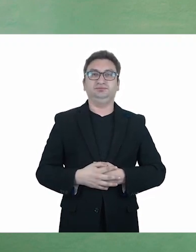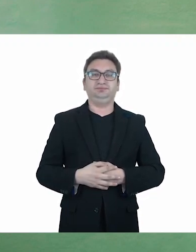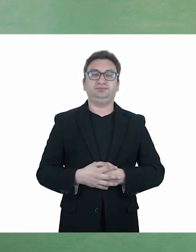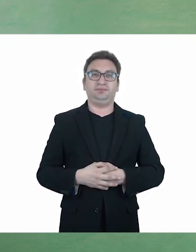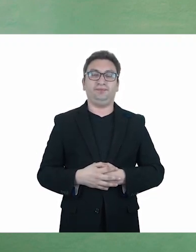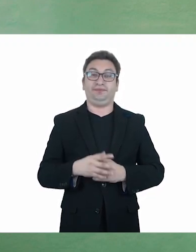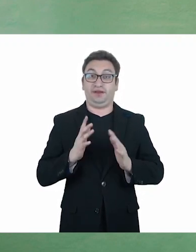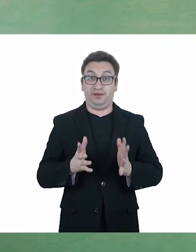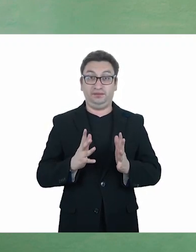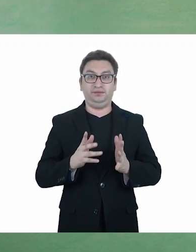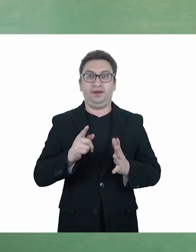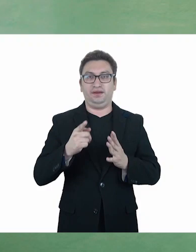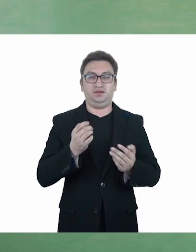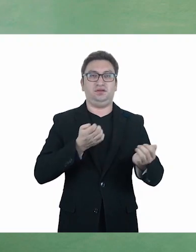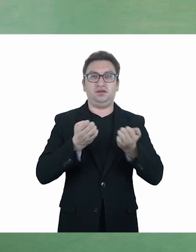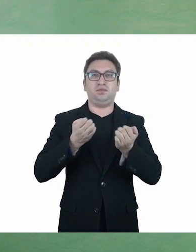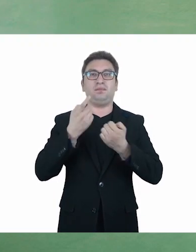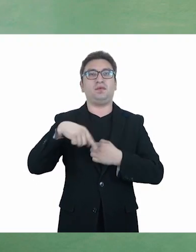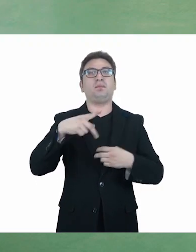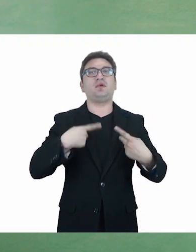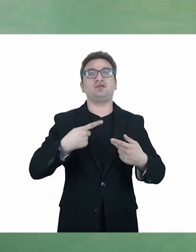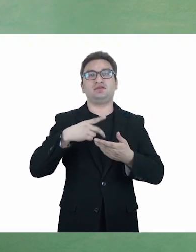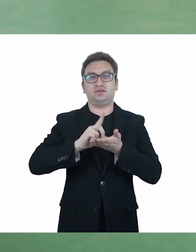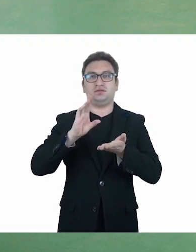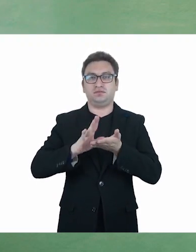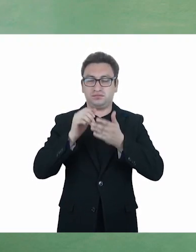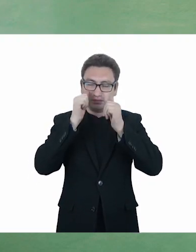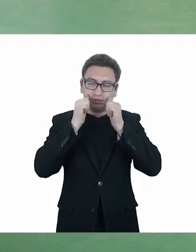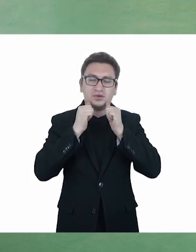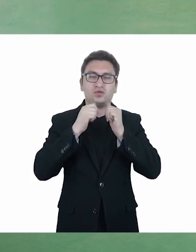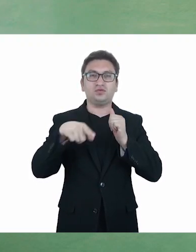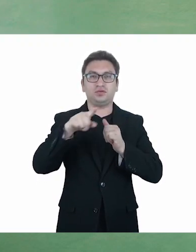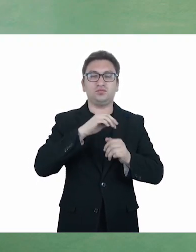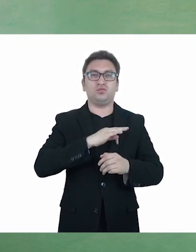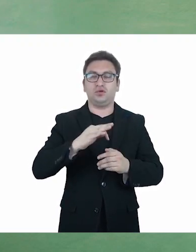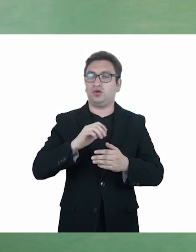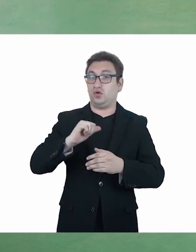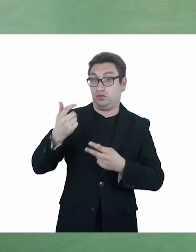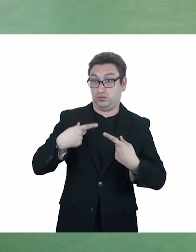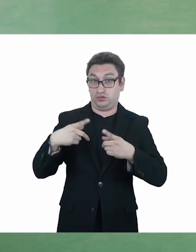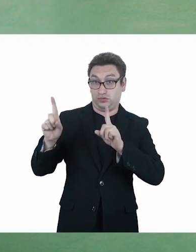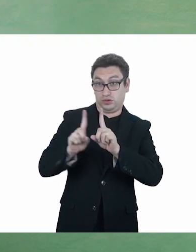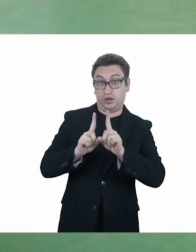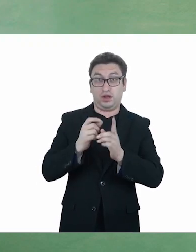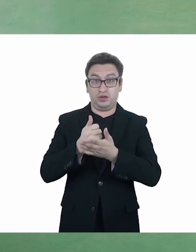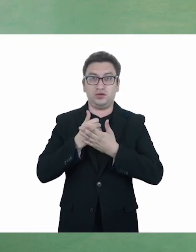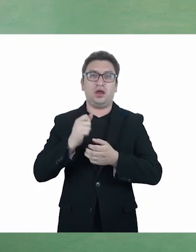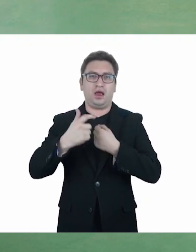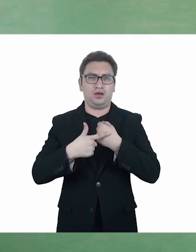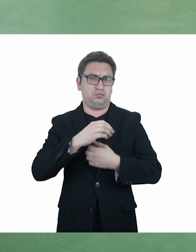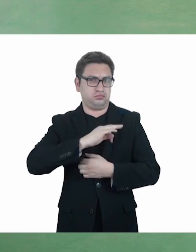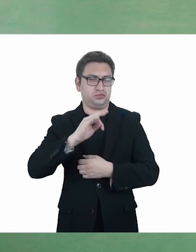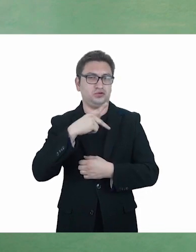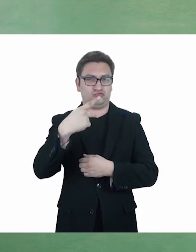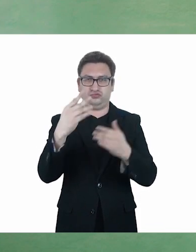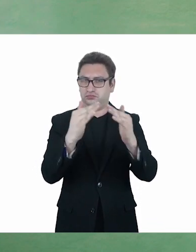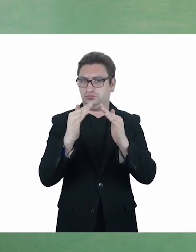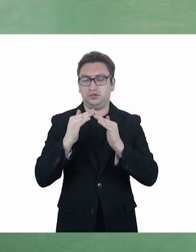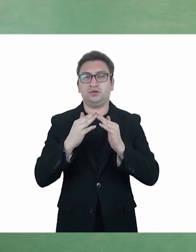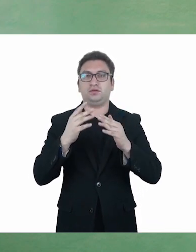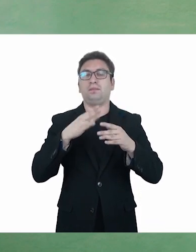10. Bueno, esa es una rutina para personas con discapacidad visual. Pueden apoyarse en alguna persona si requieren hacerlo con apoyo de alguien